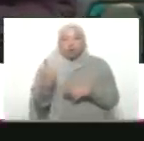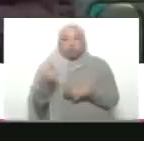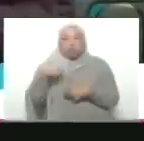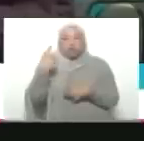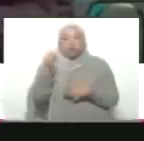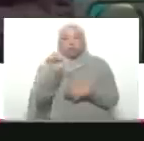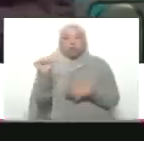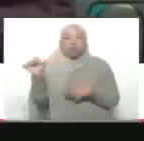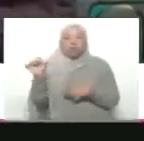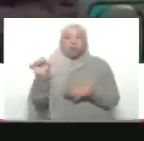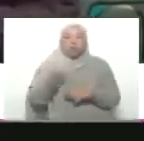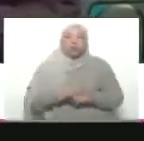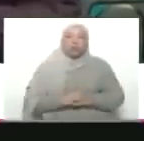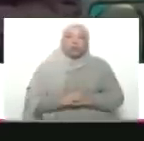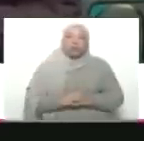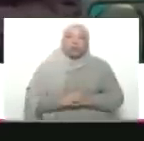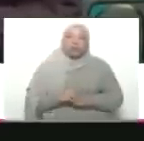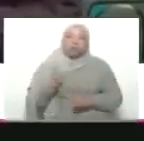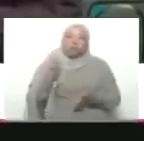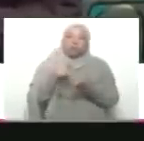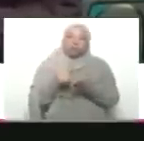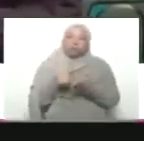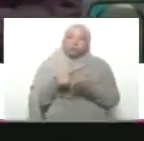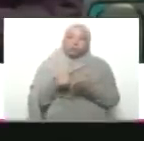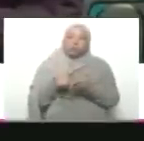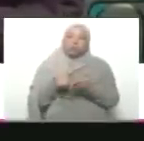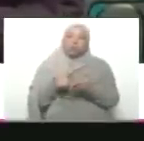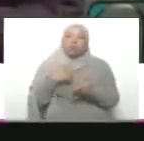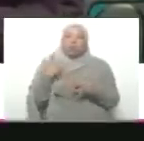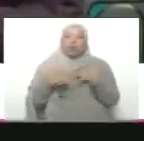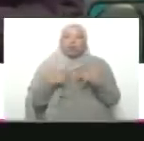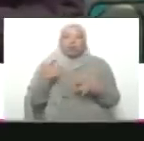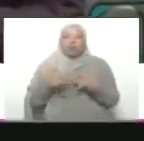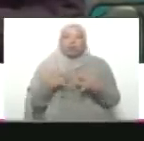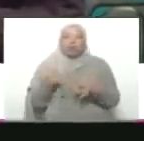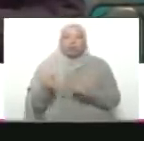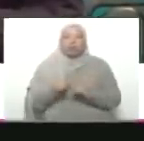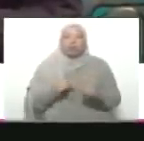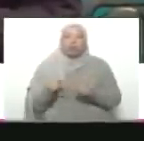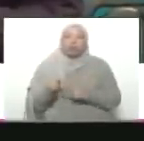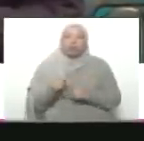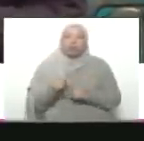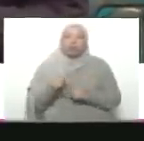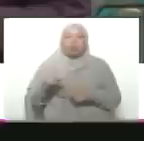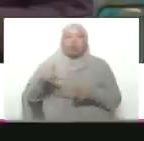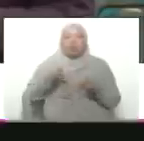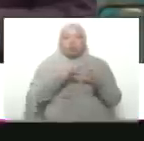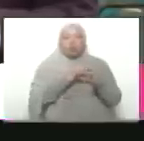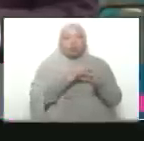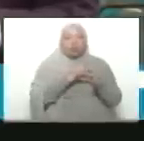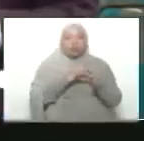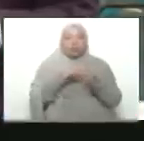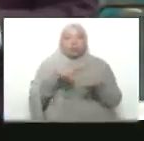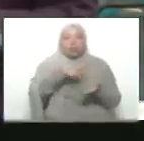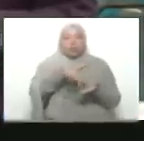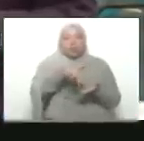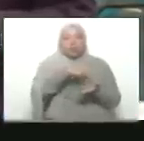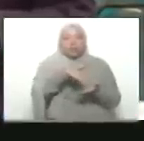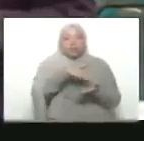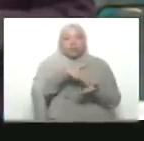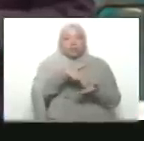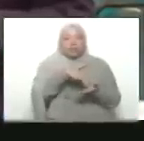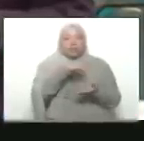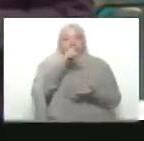viene ahora podemos contar con su con su presencia su gente que tenga corazón salcero Bueno estuvimos